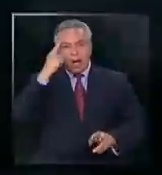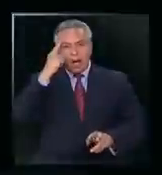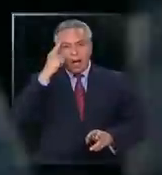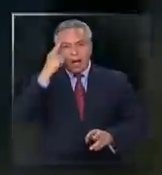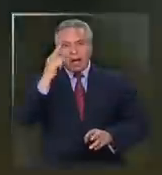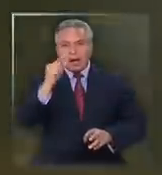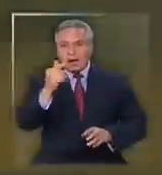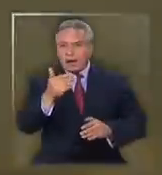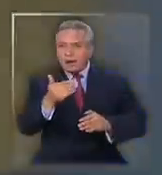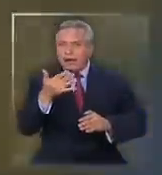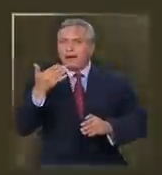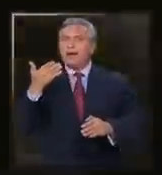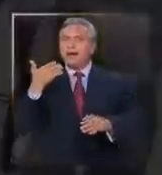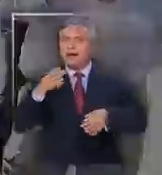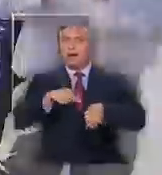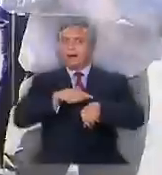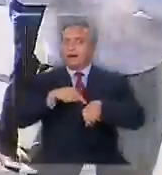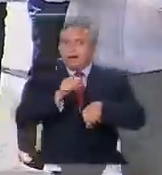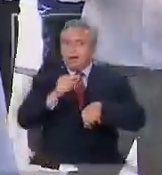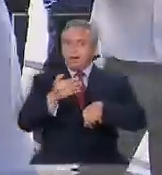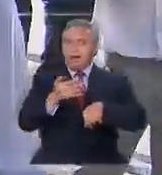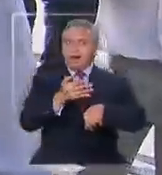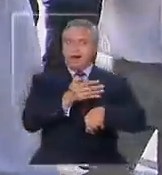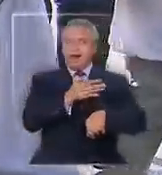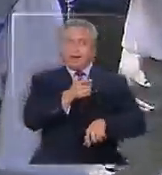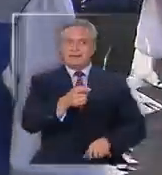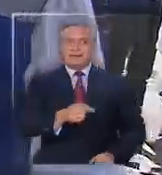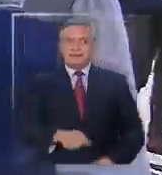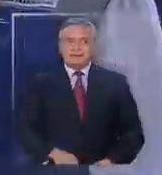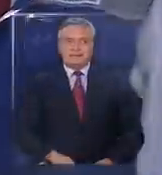horas antes. ¡No queremos más